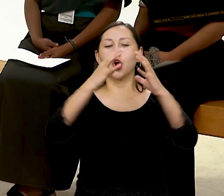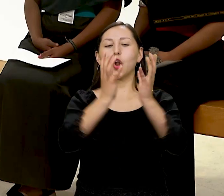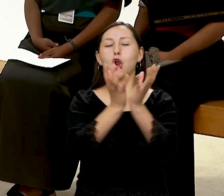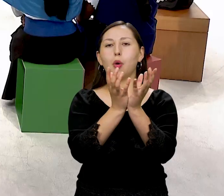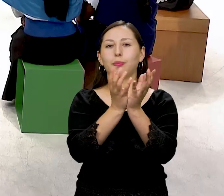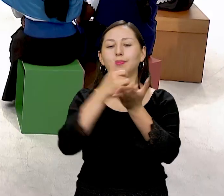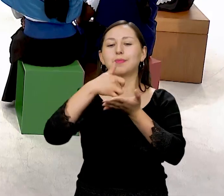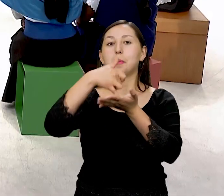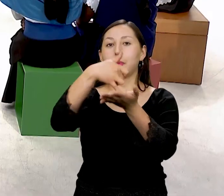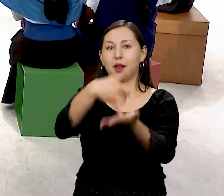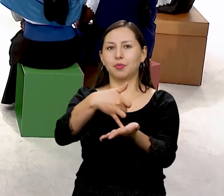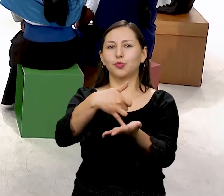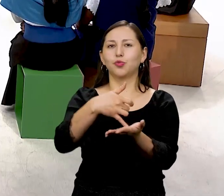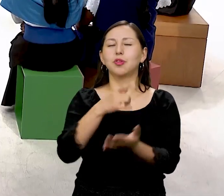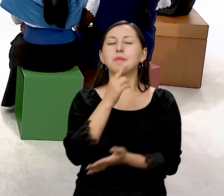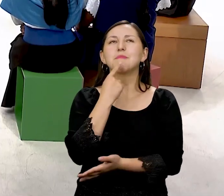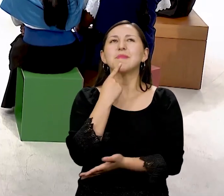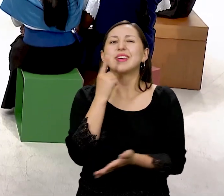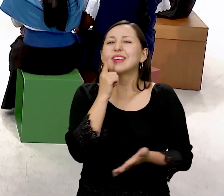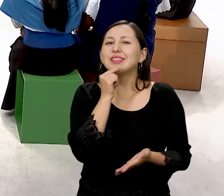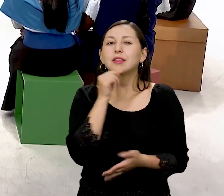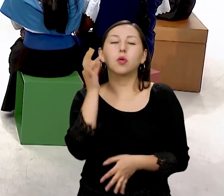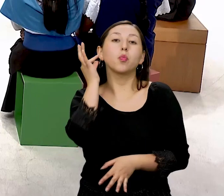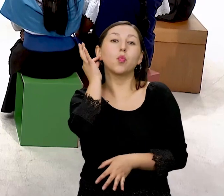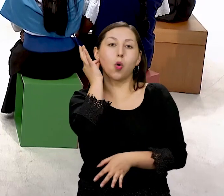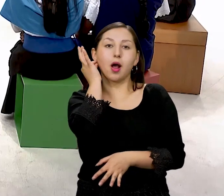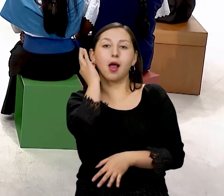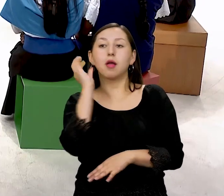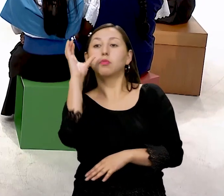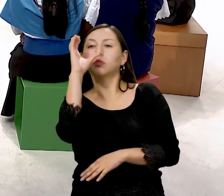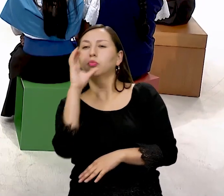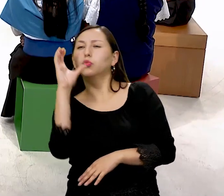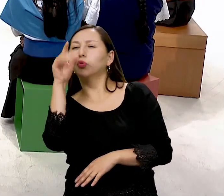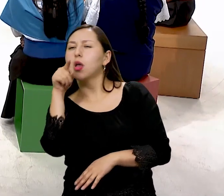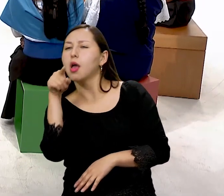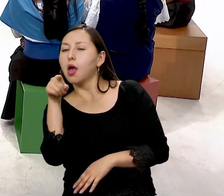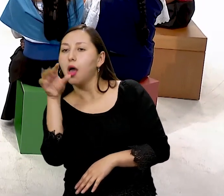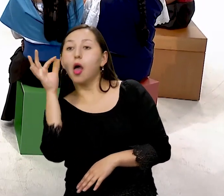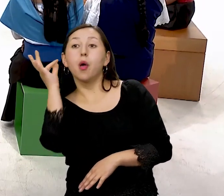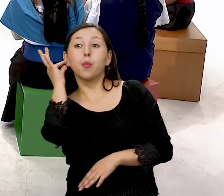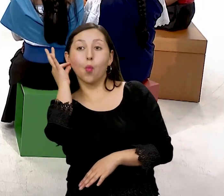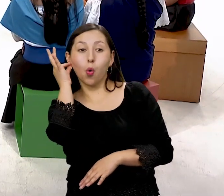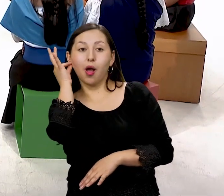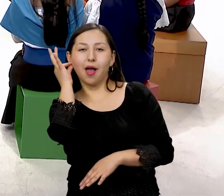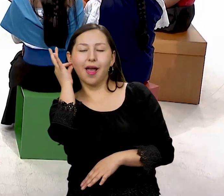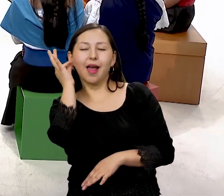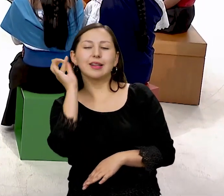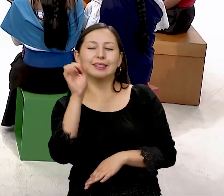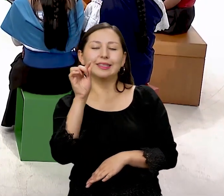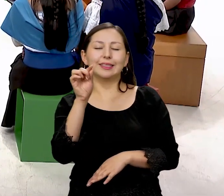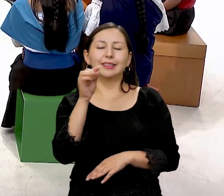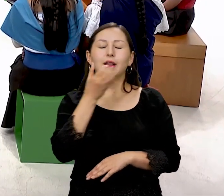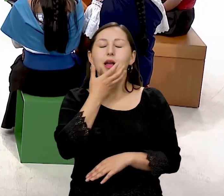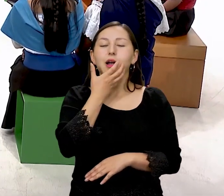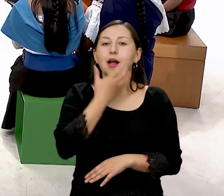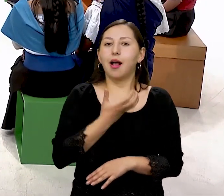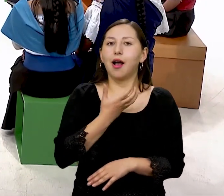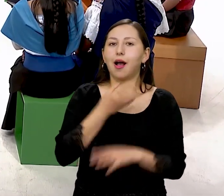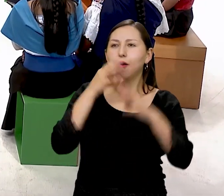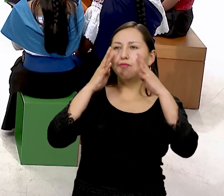Es una nominación en la cual ven a mujeres que están impactando a niñas